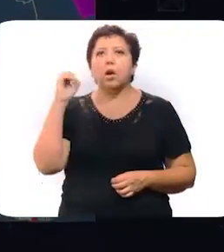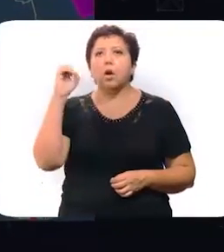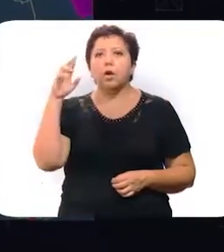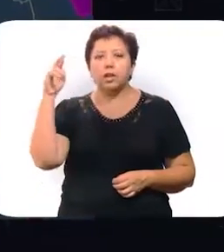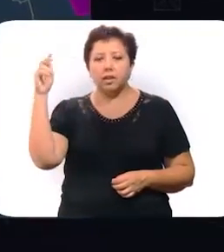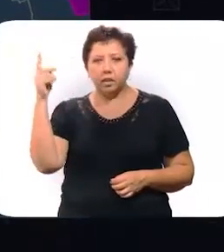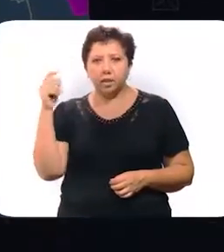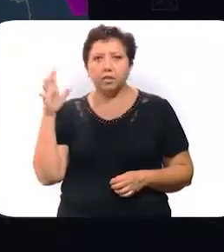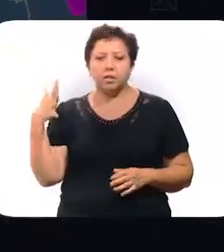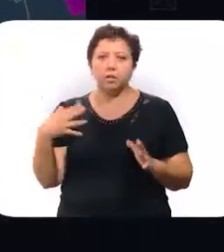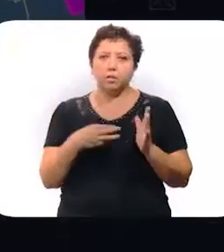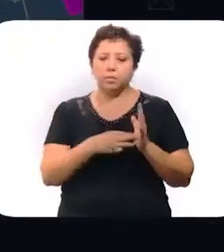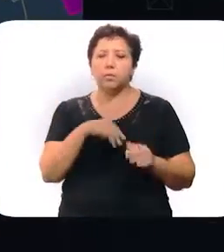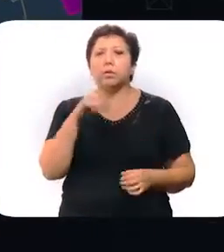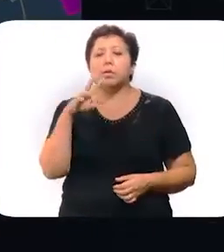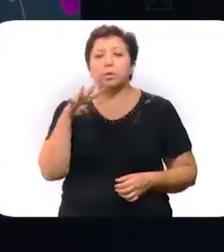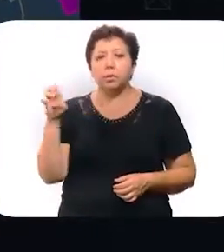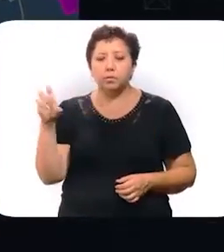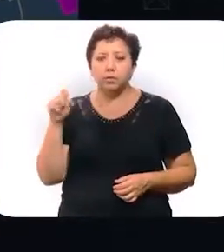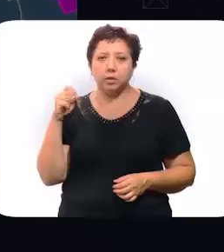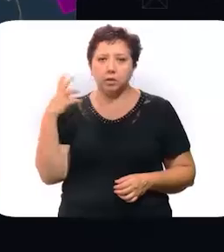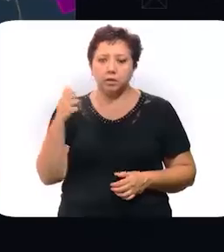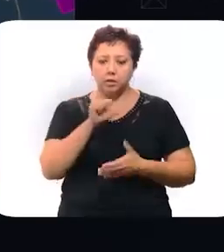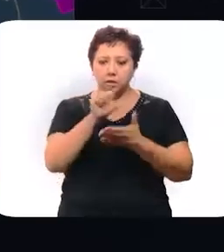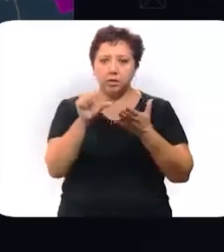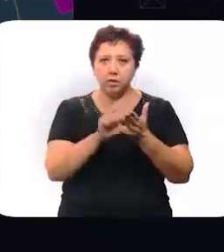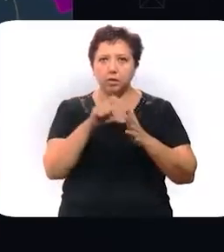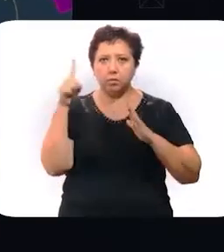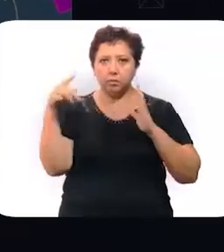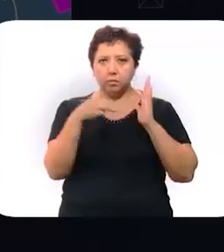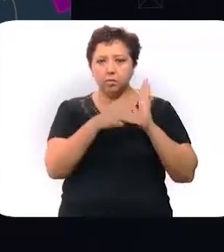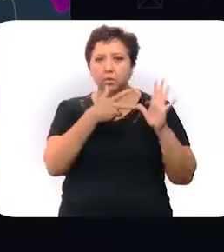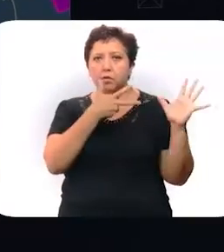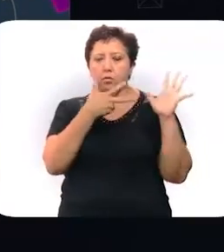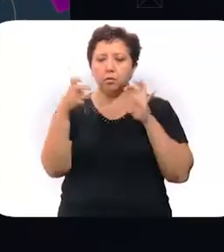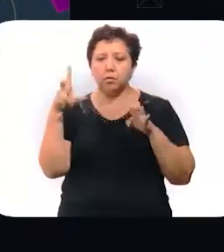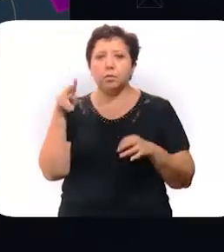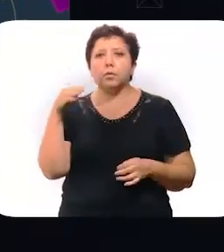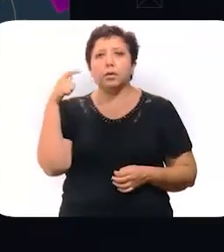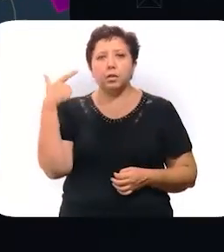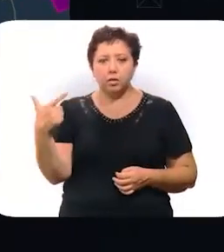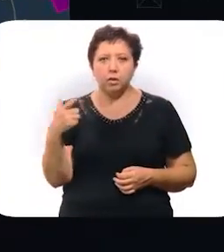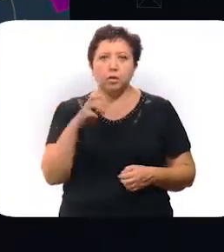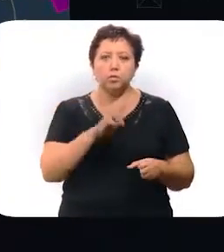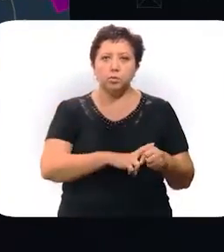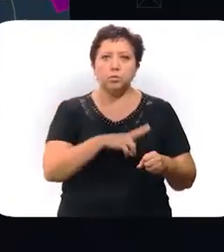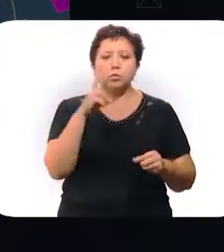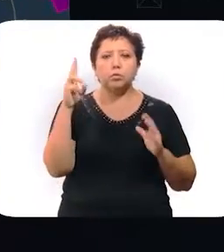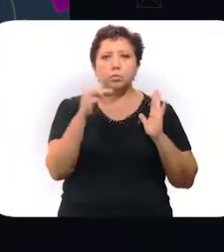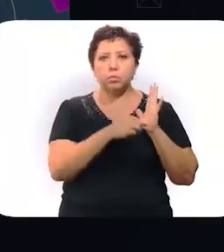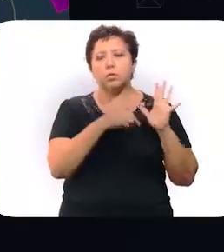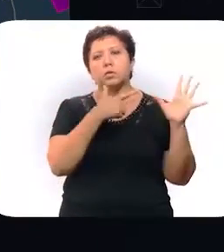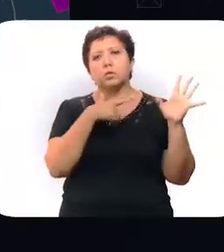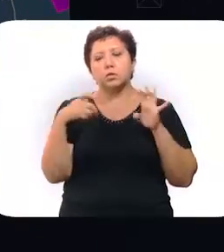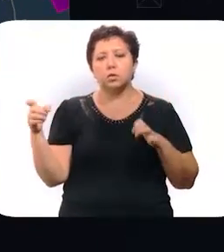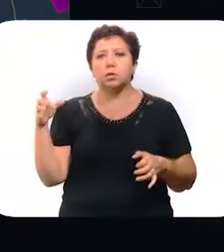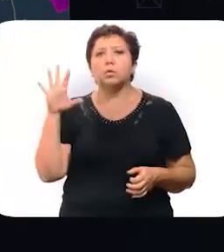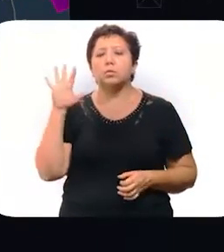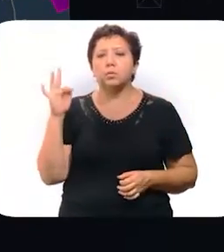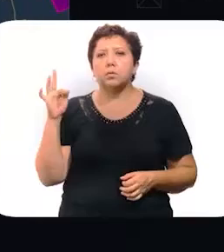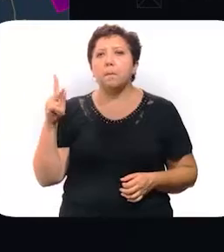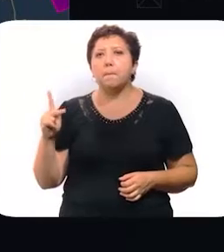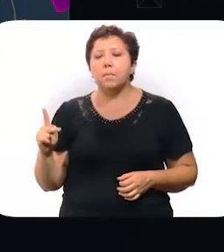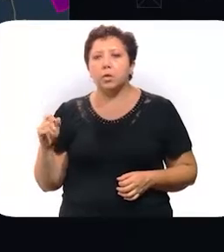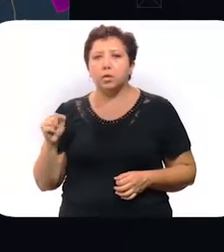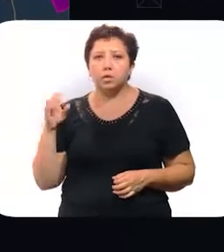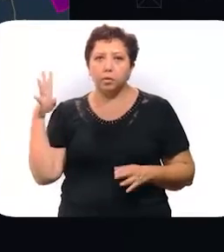zona oriente 5.423, en la zona centro 1.897, en la zona sur 2.740, en la